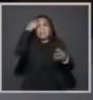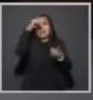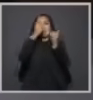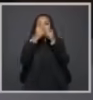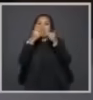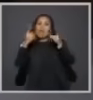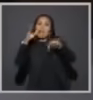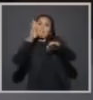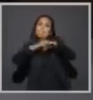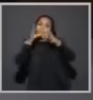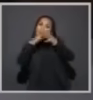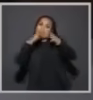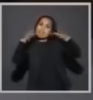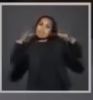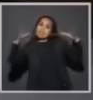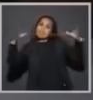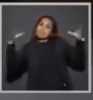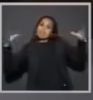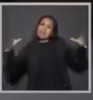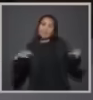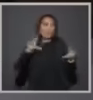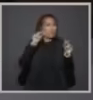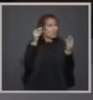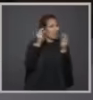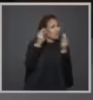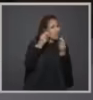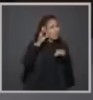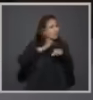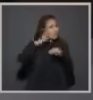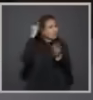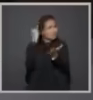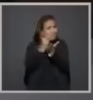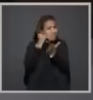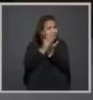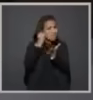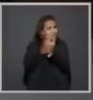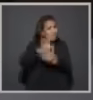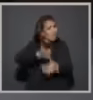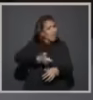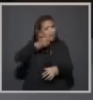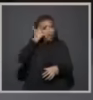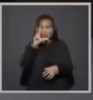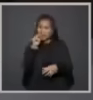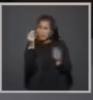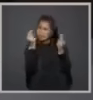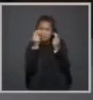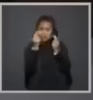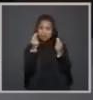como lo han hecho las reformas fiscales. No va a haber necesidad